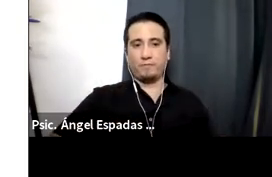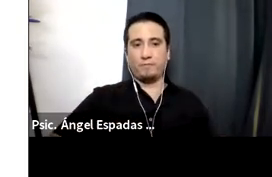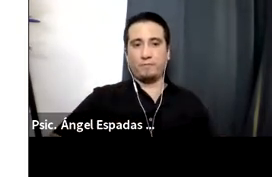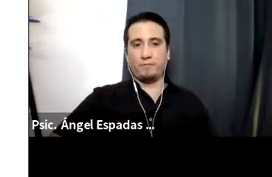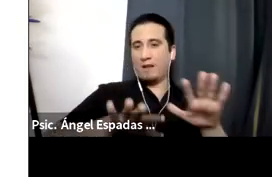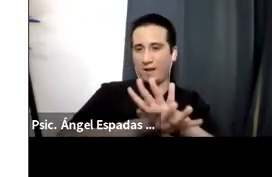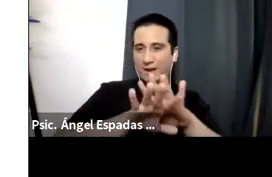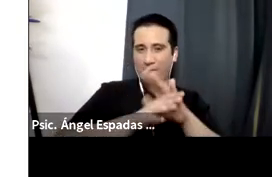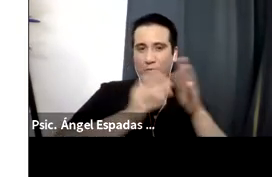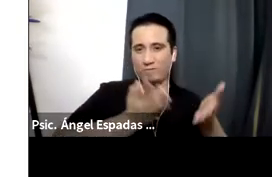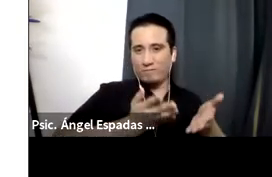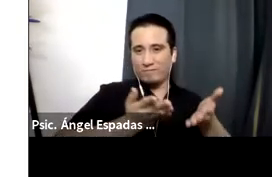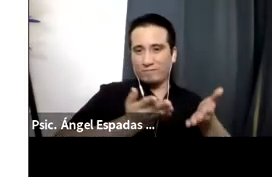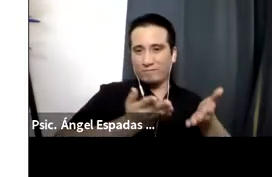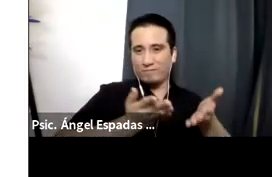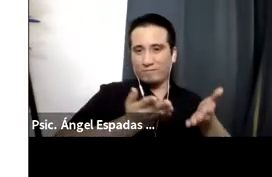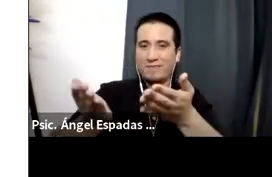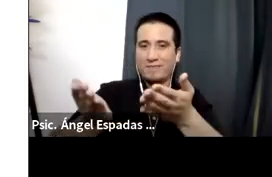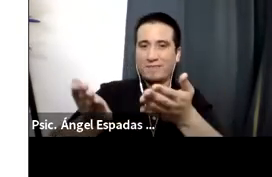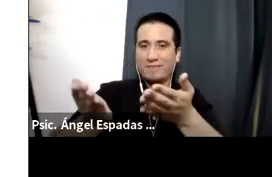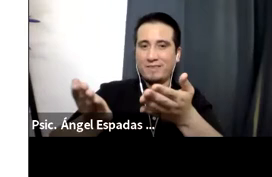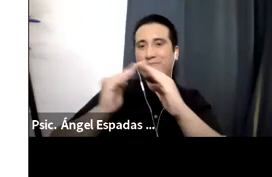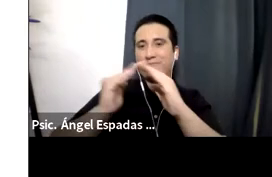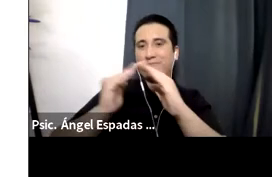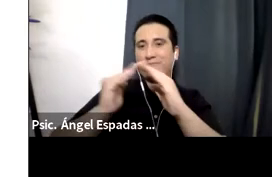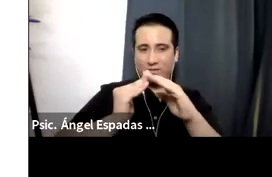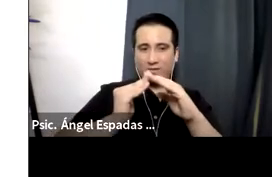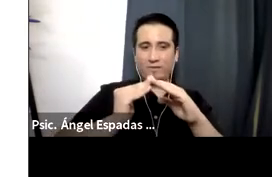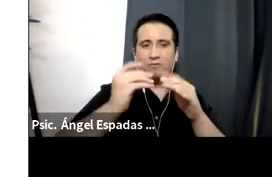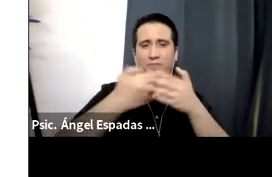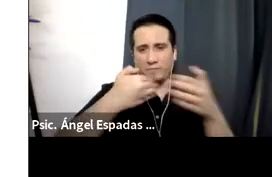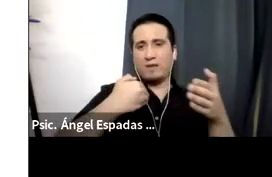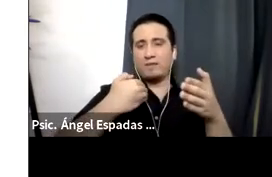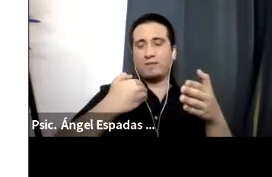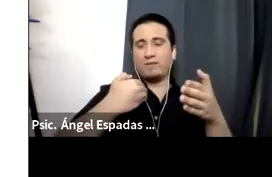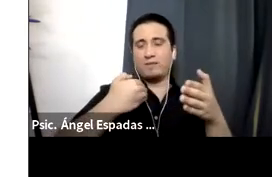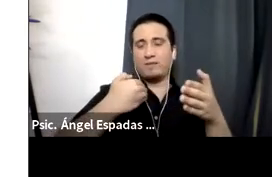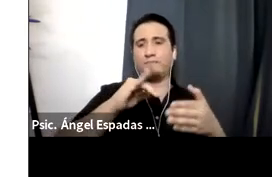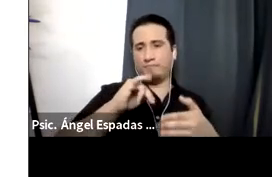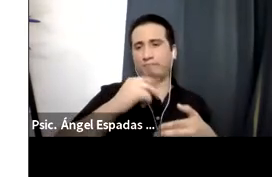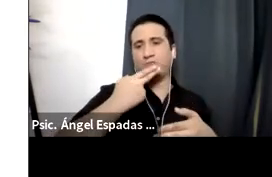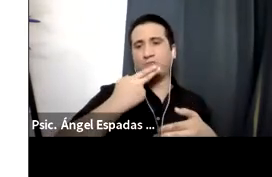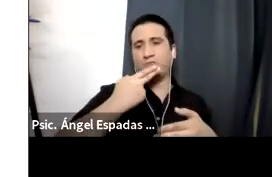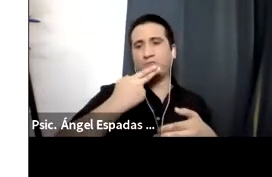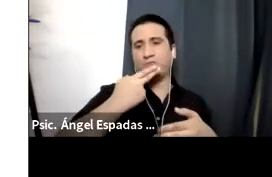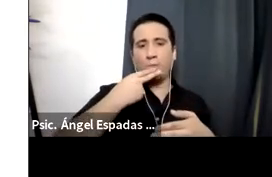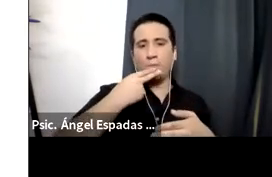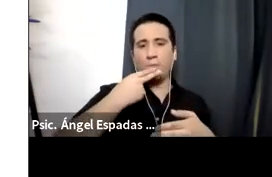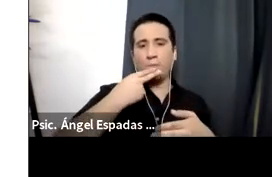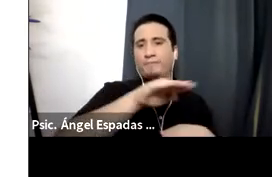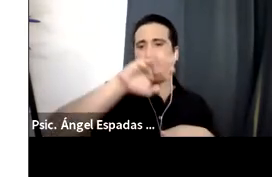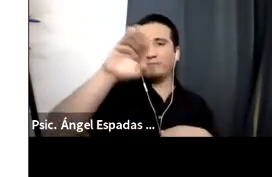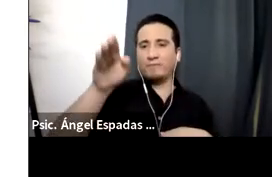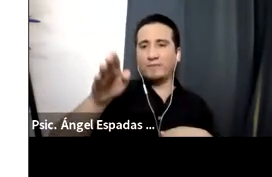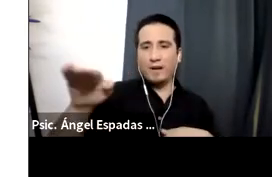entregas a domicilio. Si bien antes, ¿no? Se utilizaban, ¿no? Pues estas camionetas, ¿no?